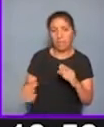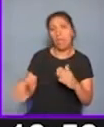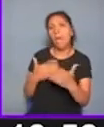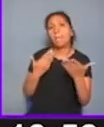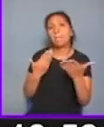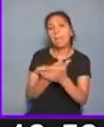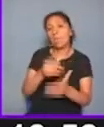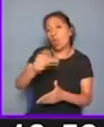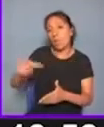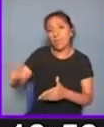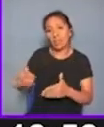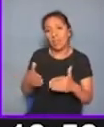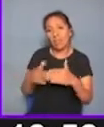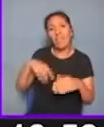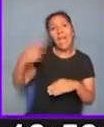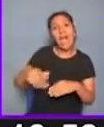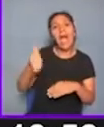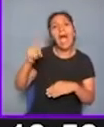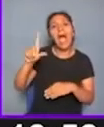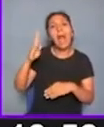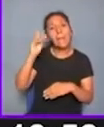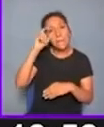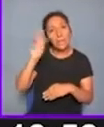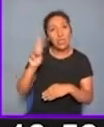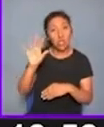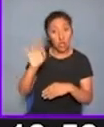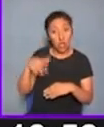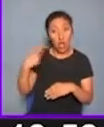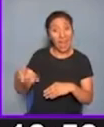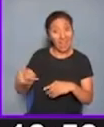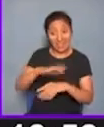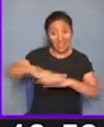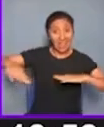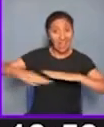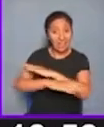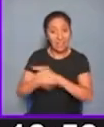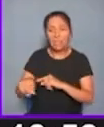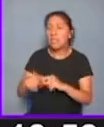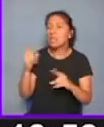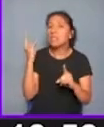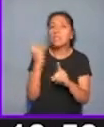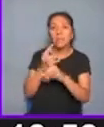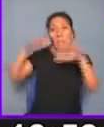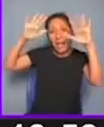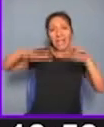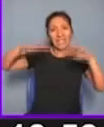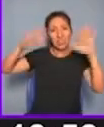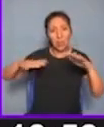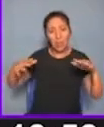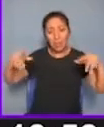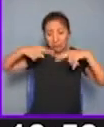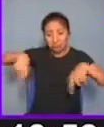calle alberro pasando a ariz mendi donde tenemos la dificultad que siempre que llueve se Osa el agua y